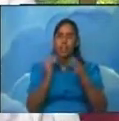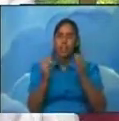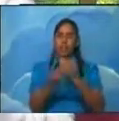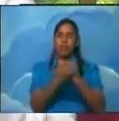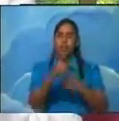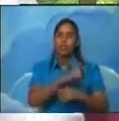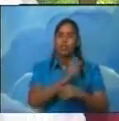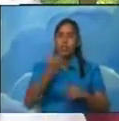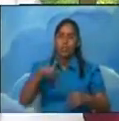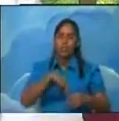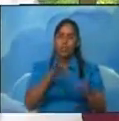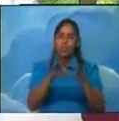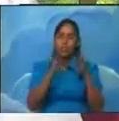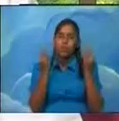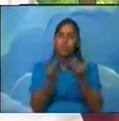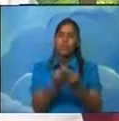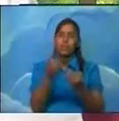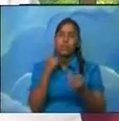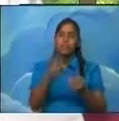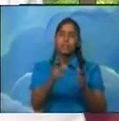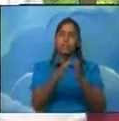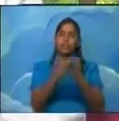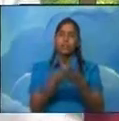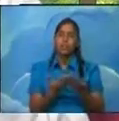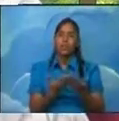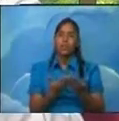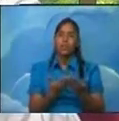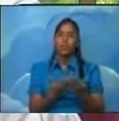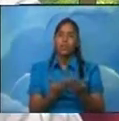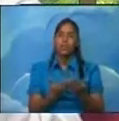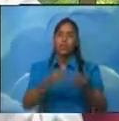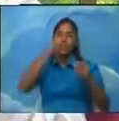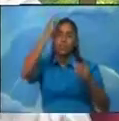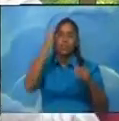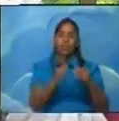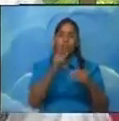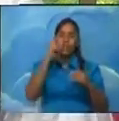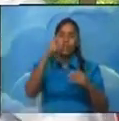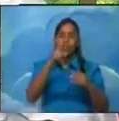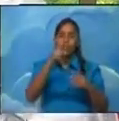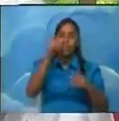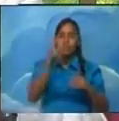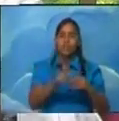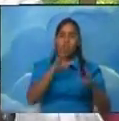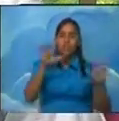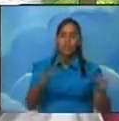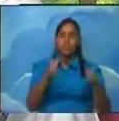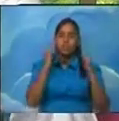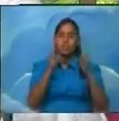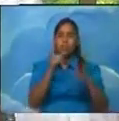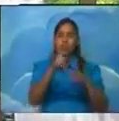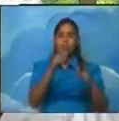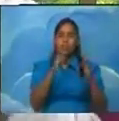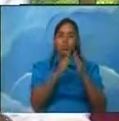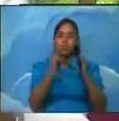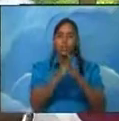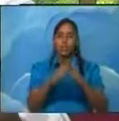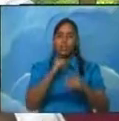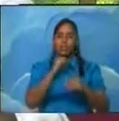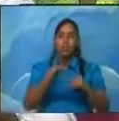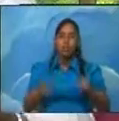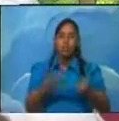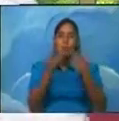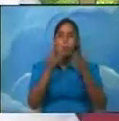nuestra familia. Él dice así en su palabra, cree tú y serán salvos tú y tu casa. Es un paso